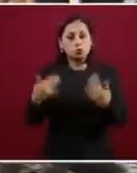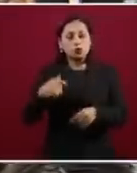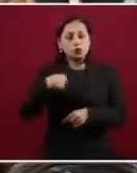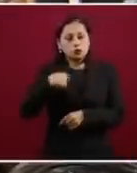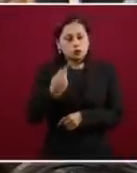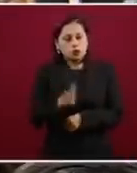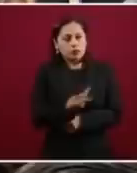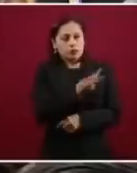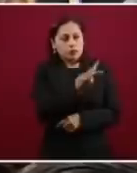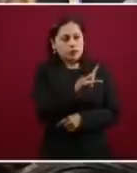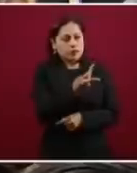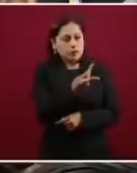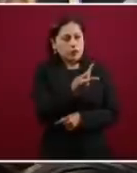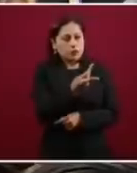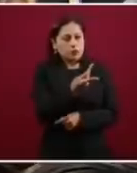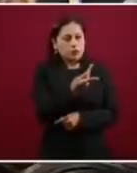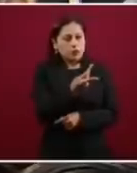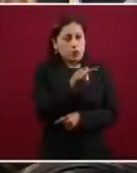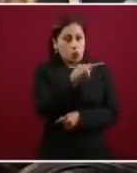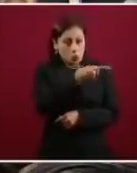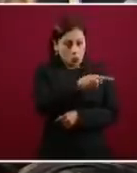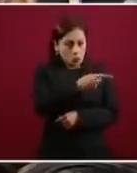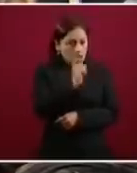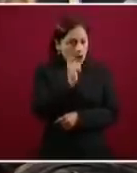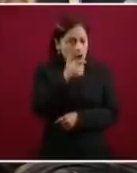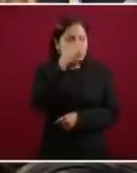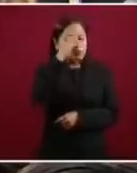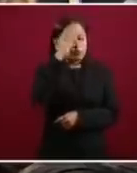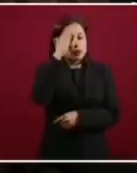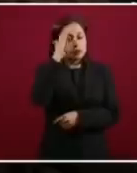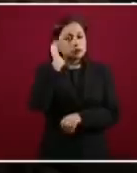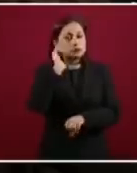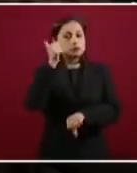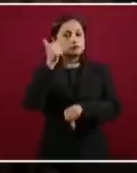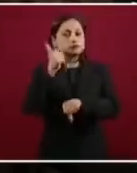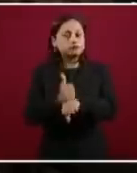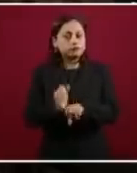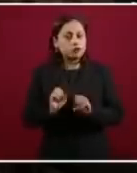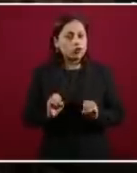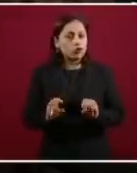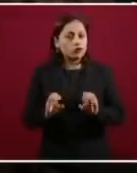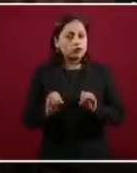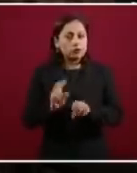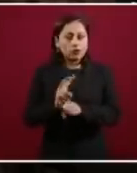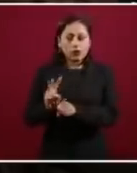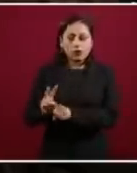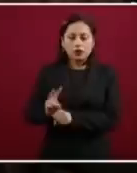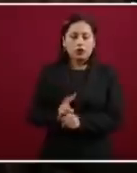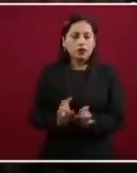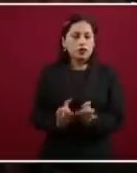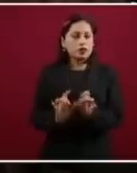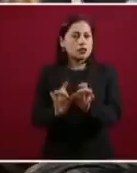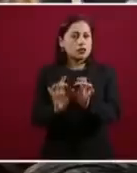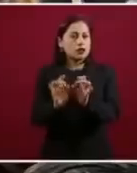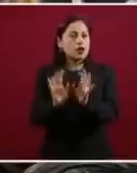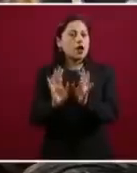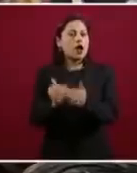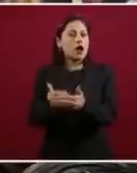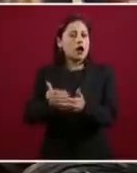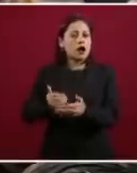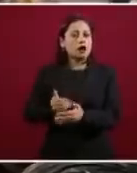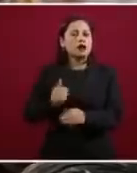que si van a integrar un área específica para vigilar posibles afectaciones, lo veo que aquí sí hay previsión,